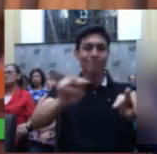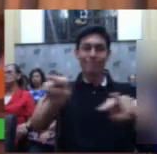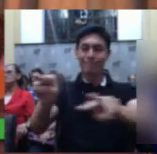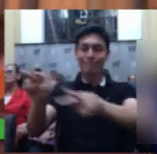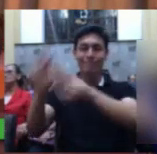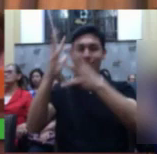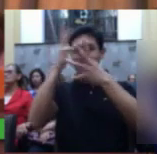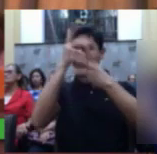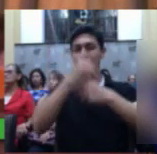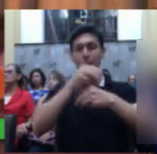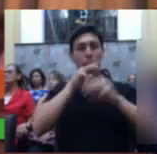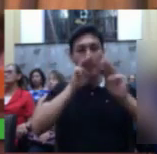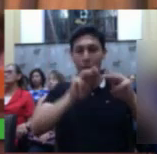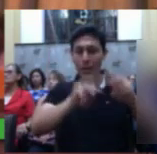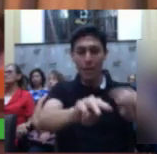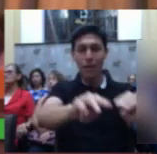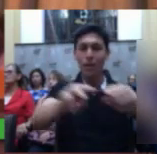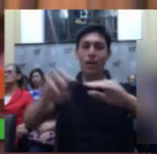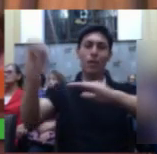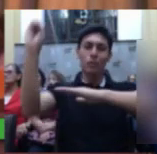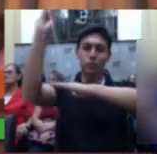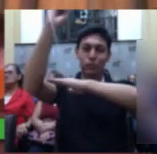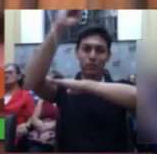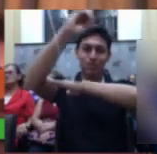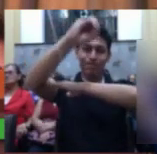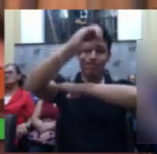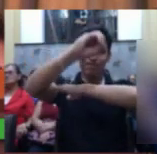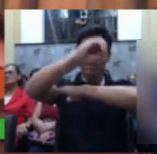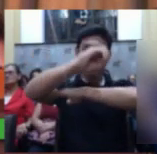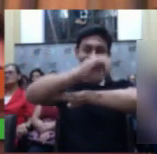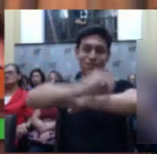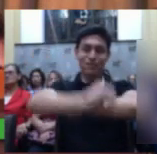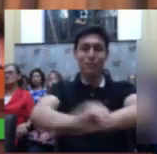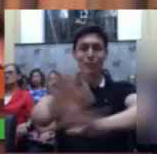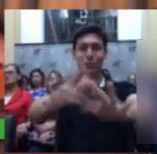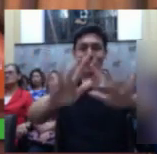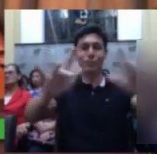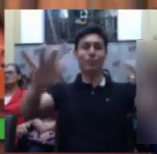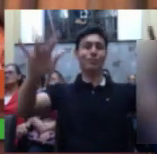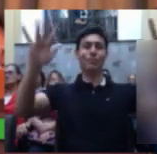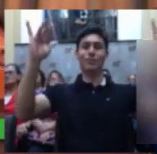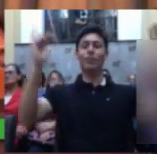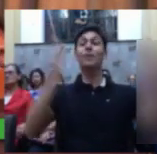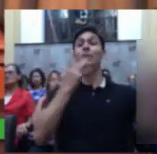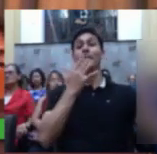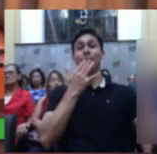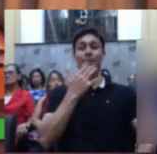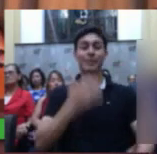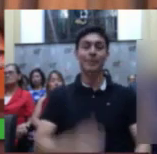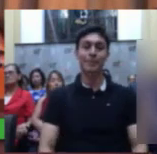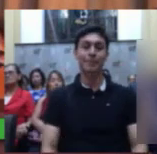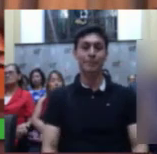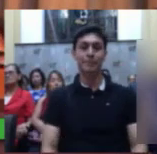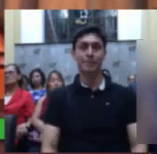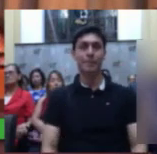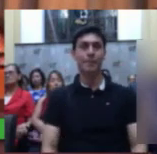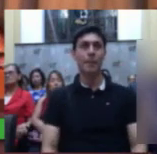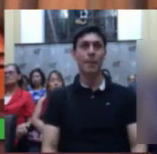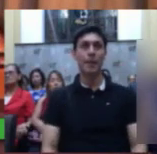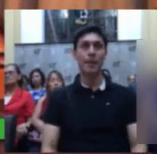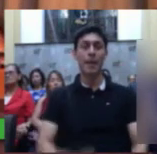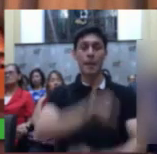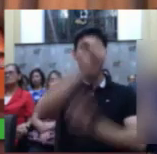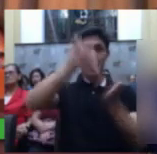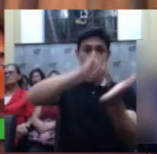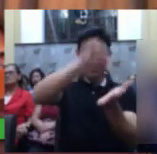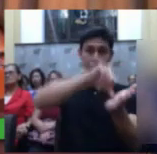la fulgurante puesta de sol con sus prolongados y multicolores celajes. Plaza